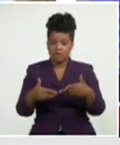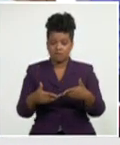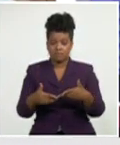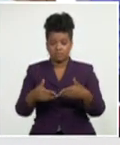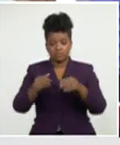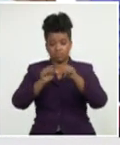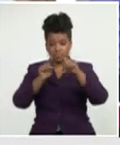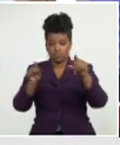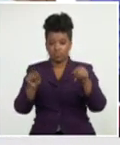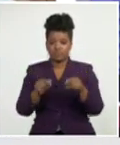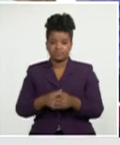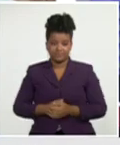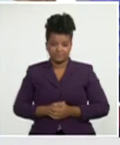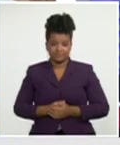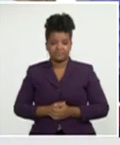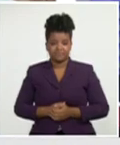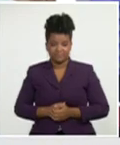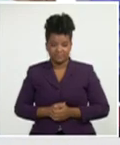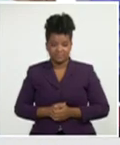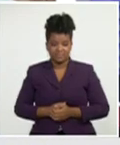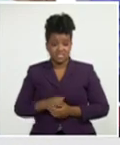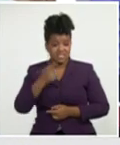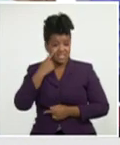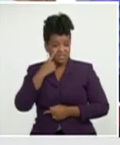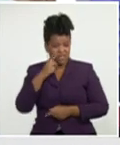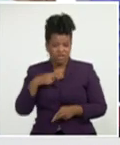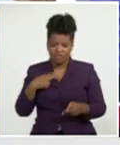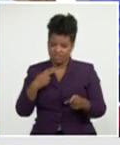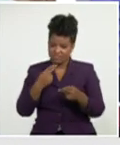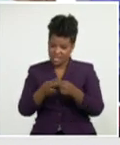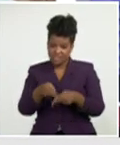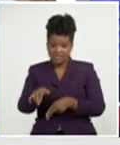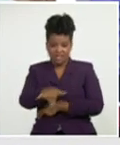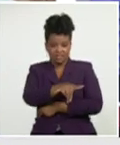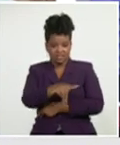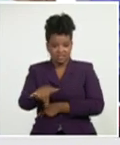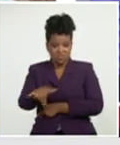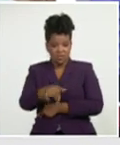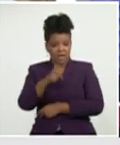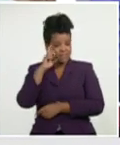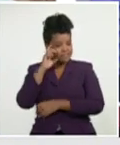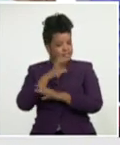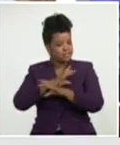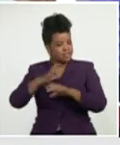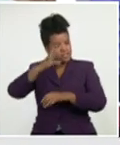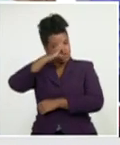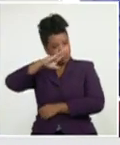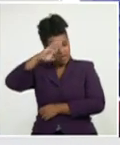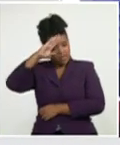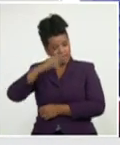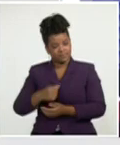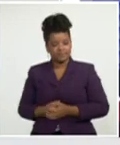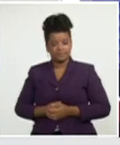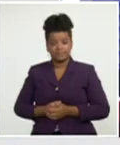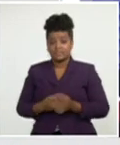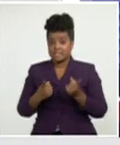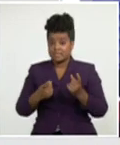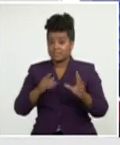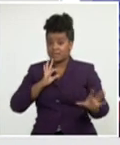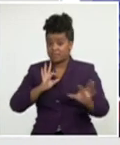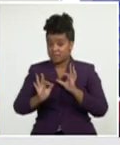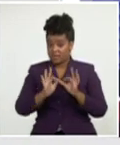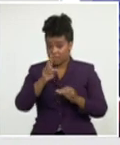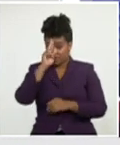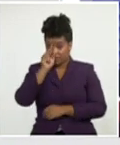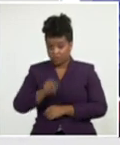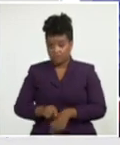en los ensayos clínicos, y eso es una muestra de confianza también en la ciencia que hacemos en el país. Pero es necesario cuidarse, doctora. Hay que